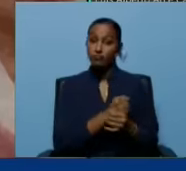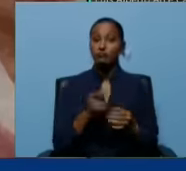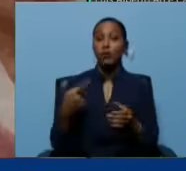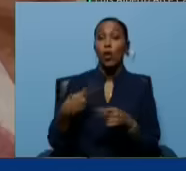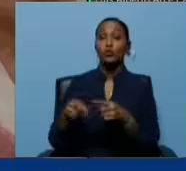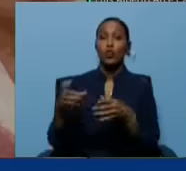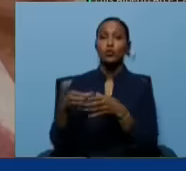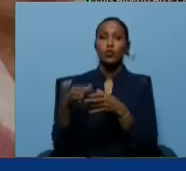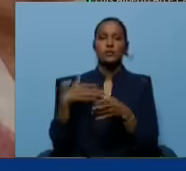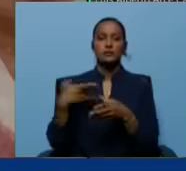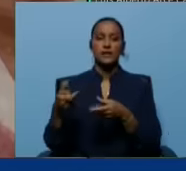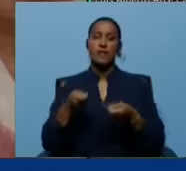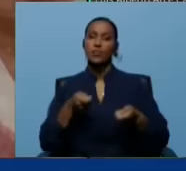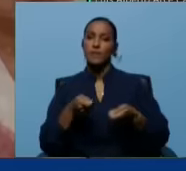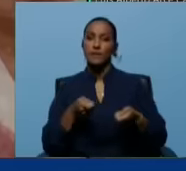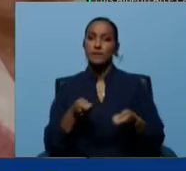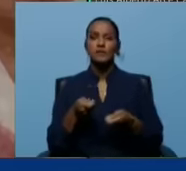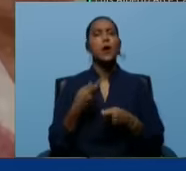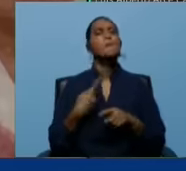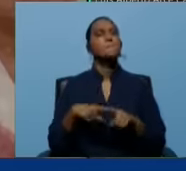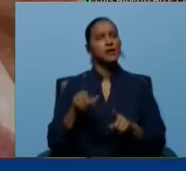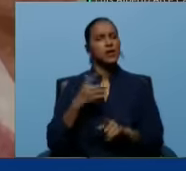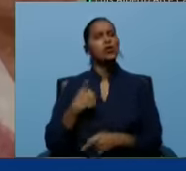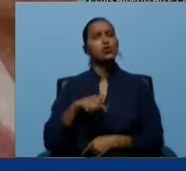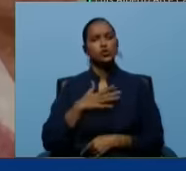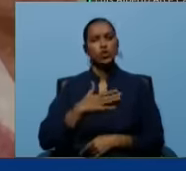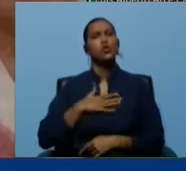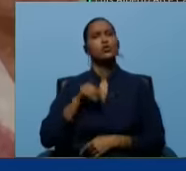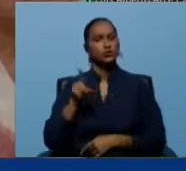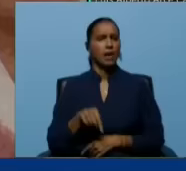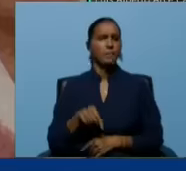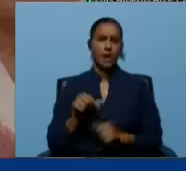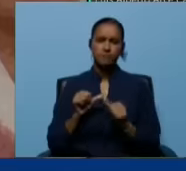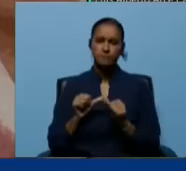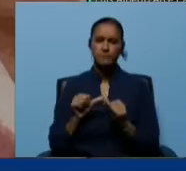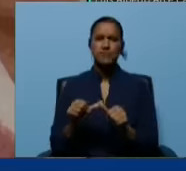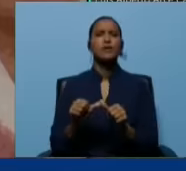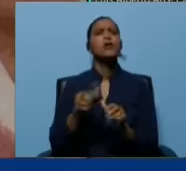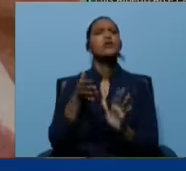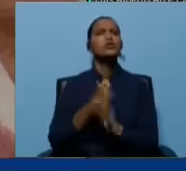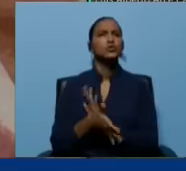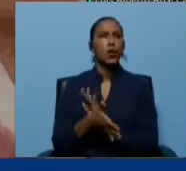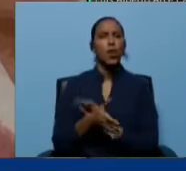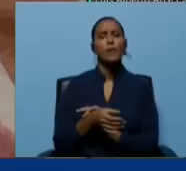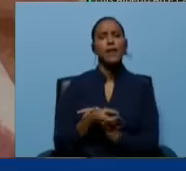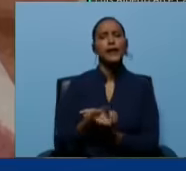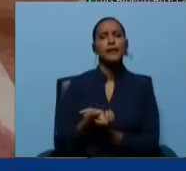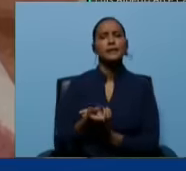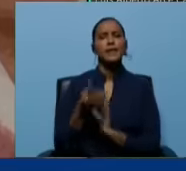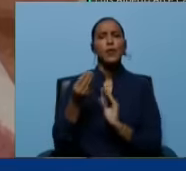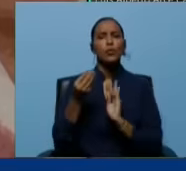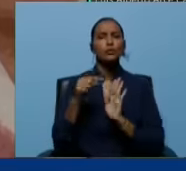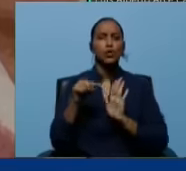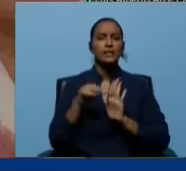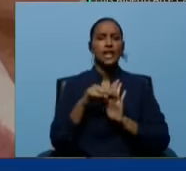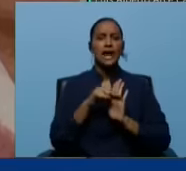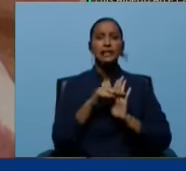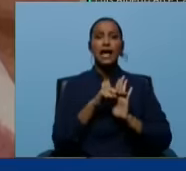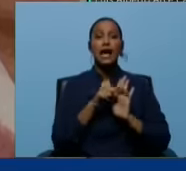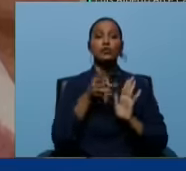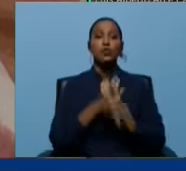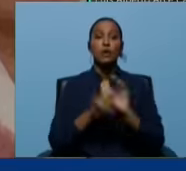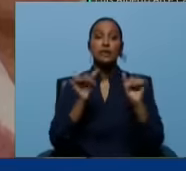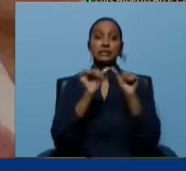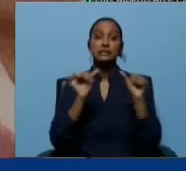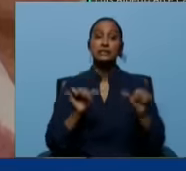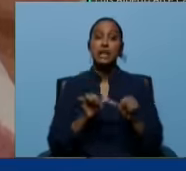un momento en que la amenaza de tendencias fascistoides a nuestros sistemas políticos